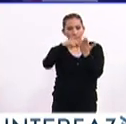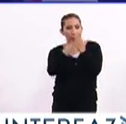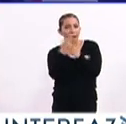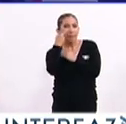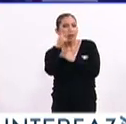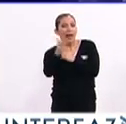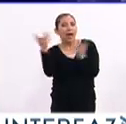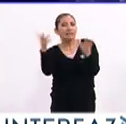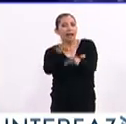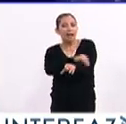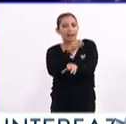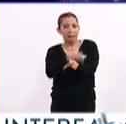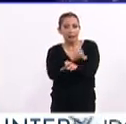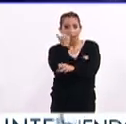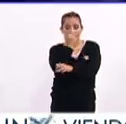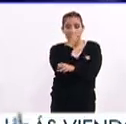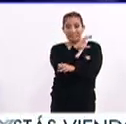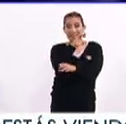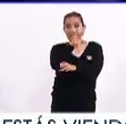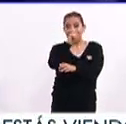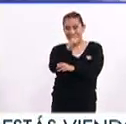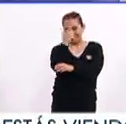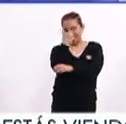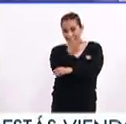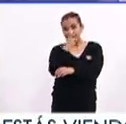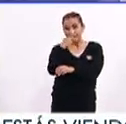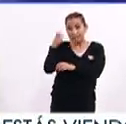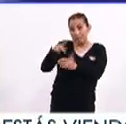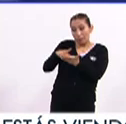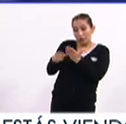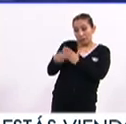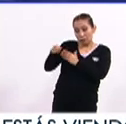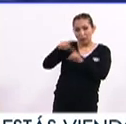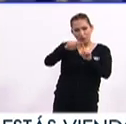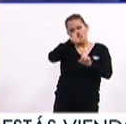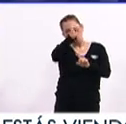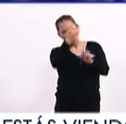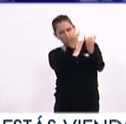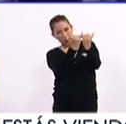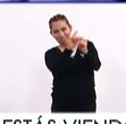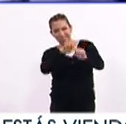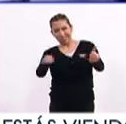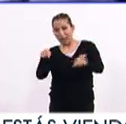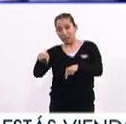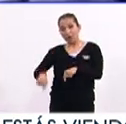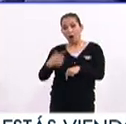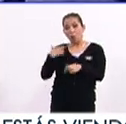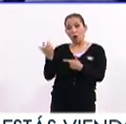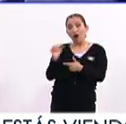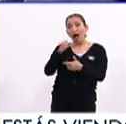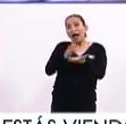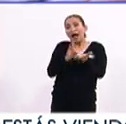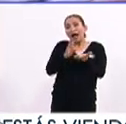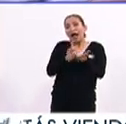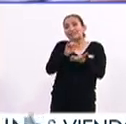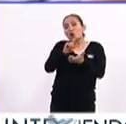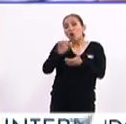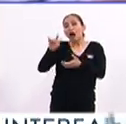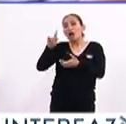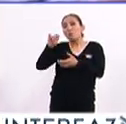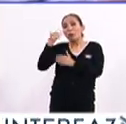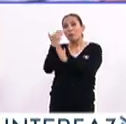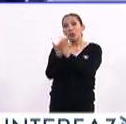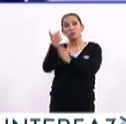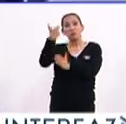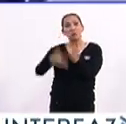aerogenerador de energía. El estudiante del CECIT 7 indicó que este prototipo, a diferencia de los convencionales, se fabricará con láminas de acero o aluminio, lo que